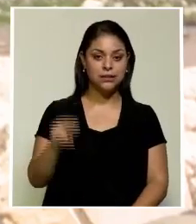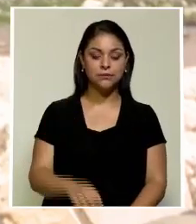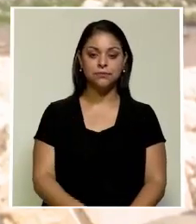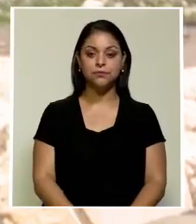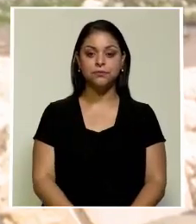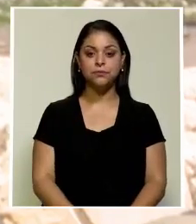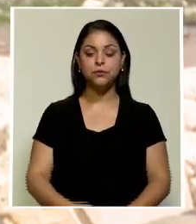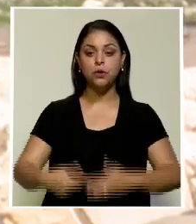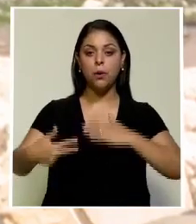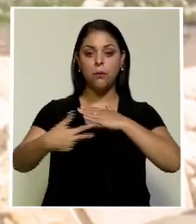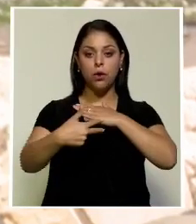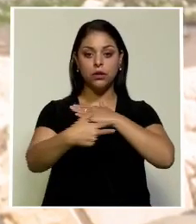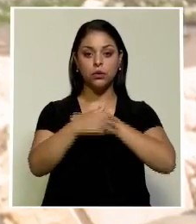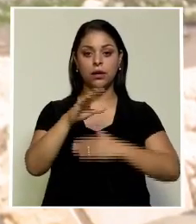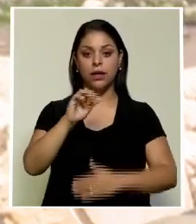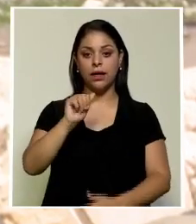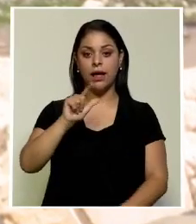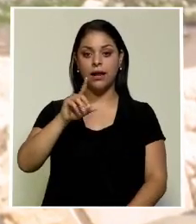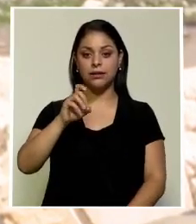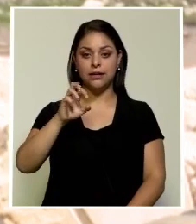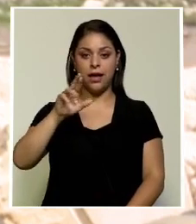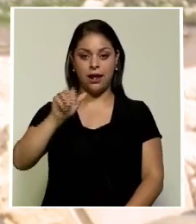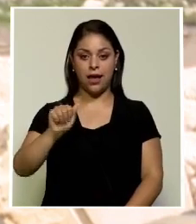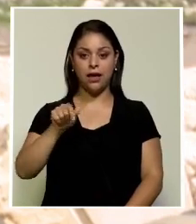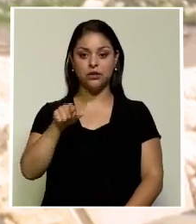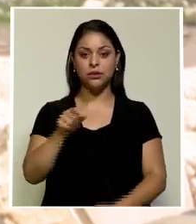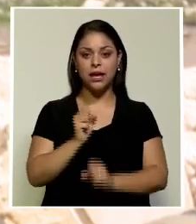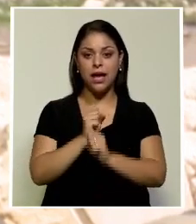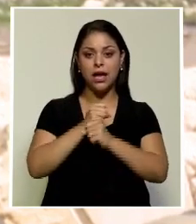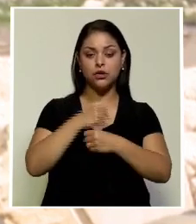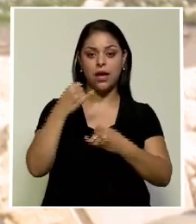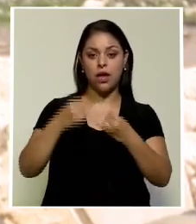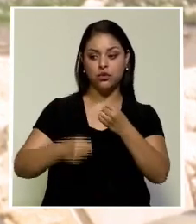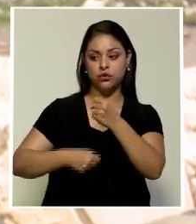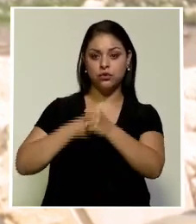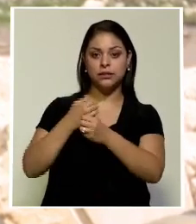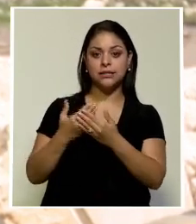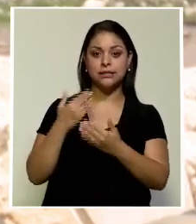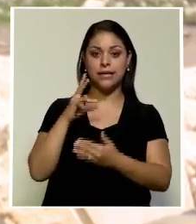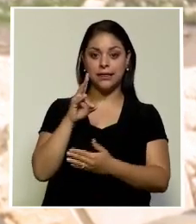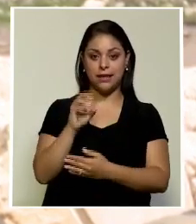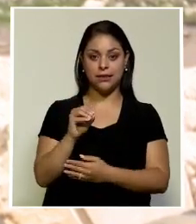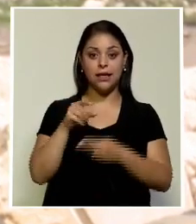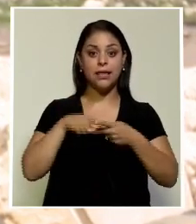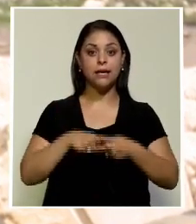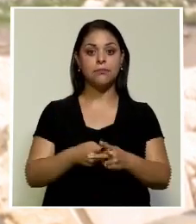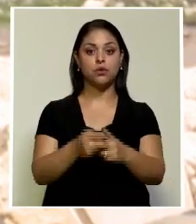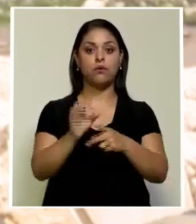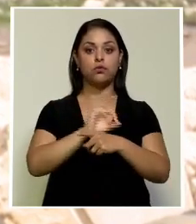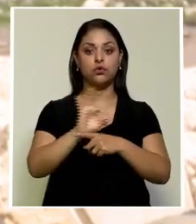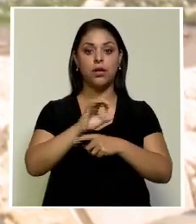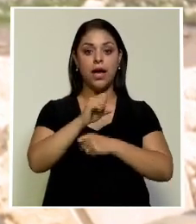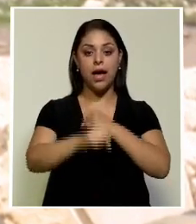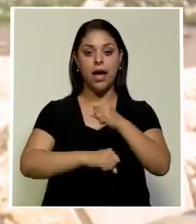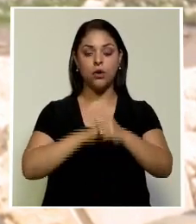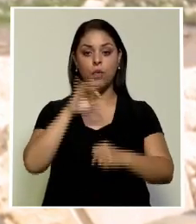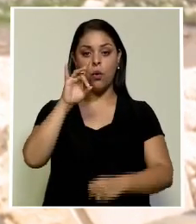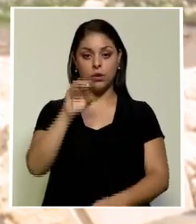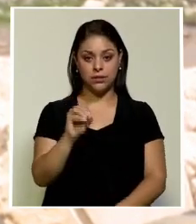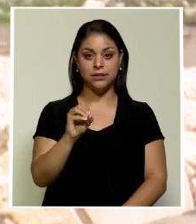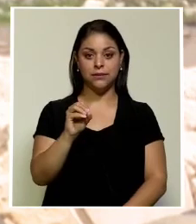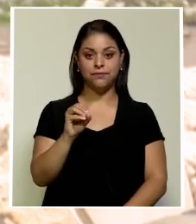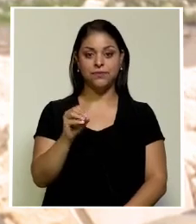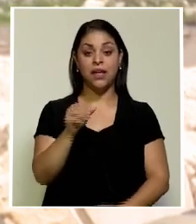El puerto de Caldera fue creado a finales de los años 70 y comenzó a funcionar en el país en los años 80. Desde entonces, las